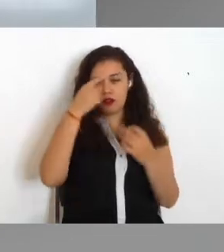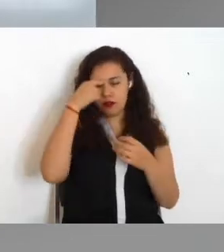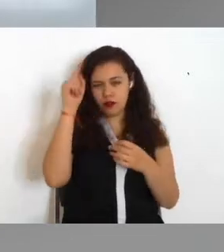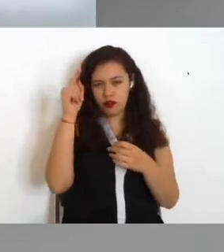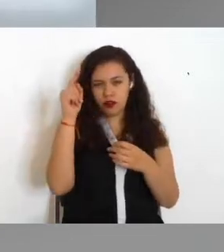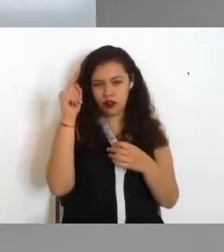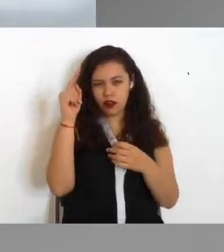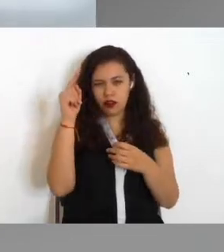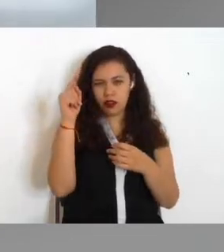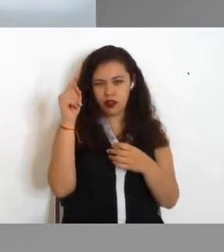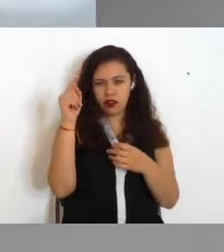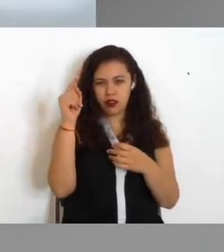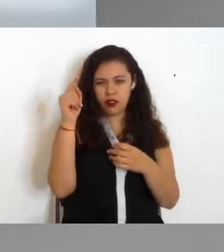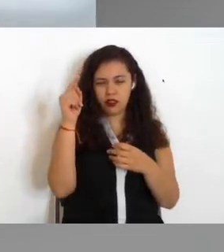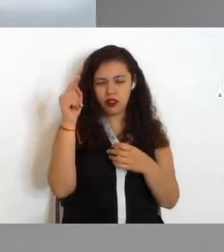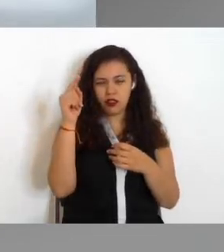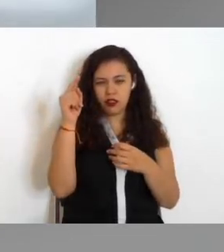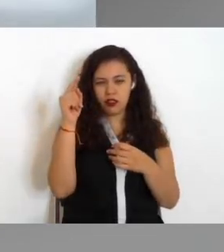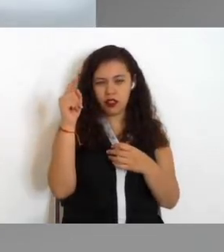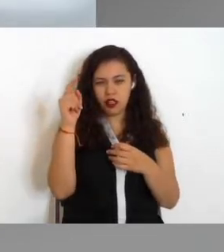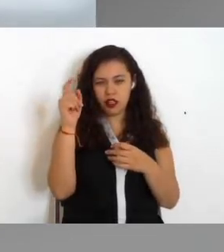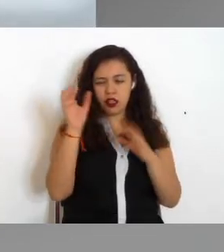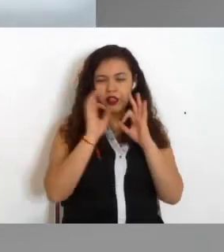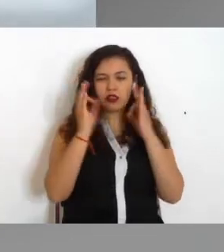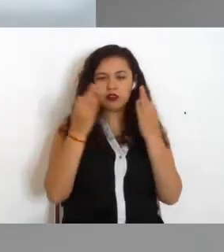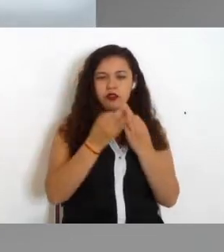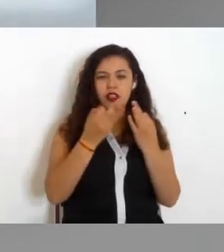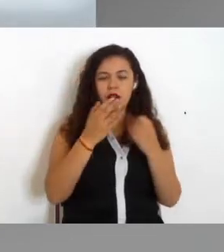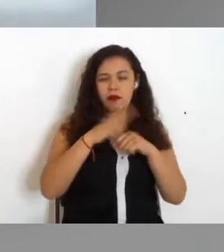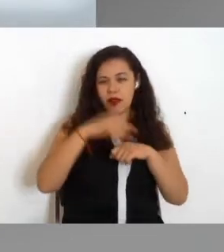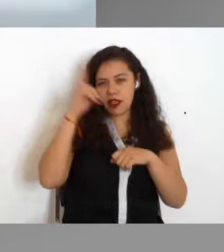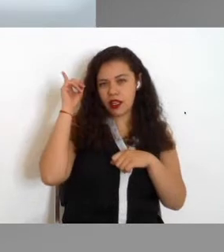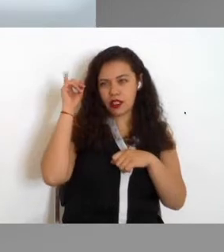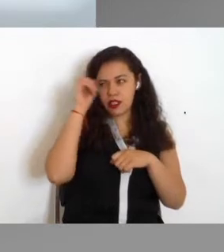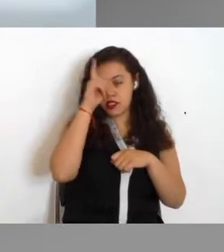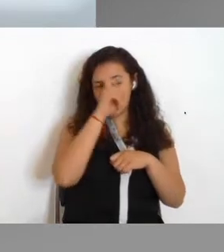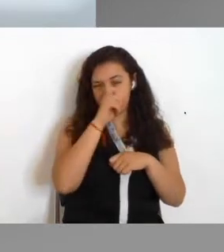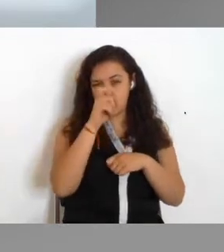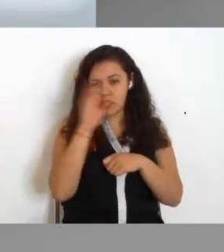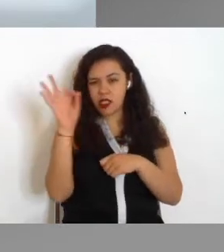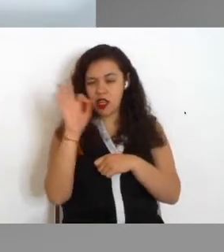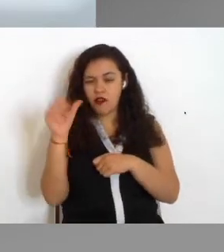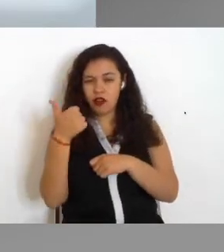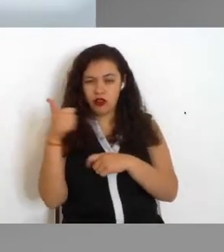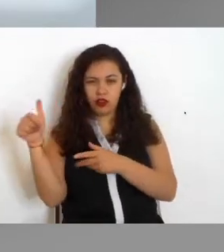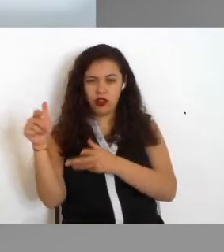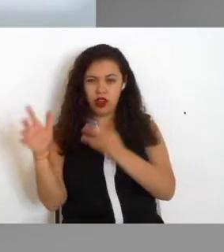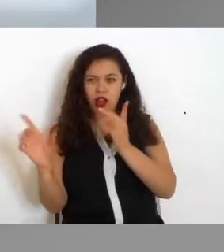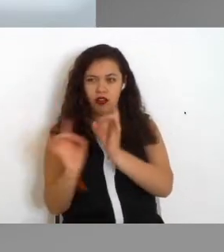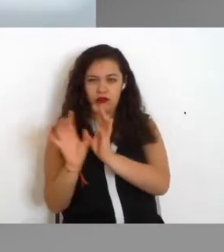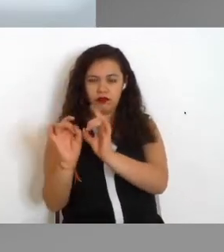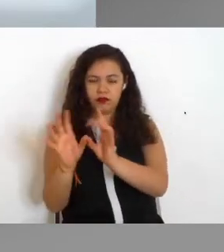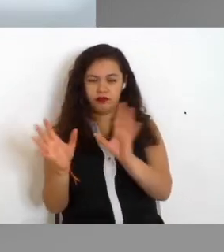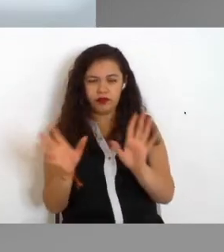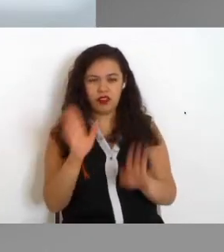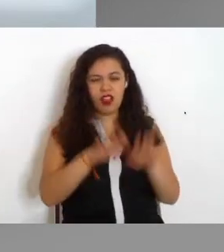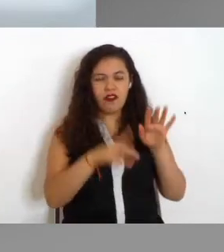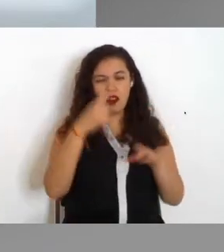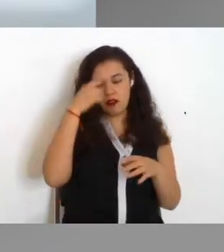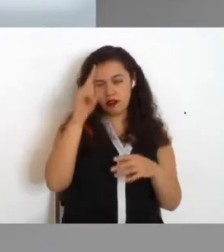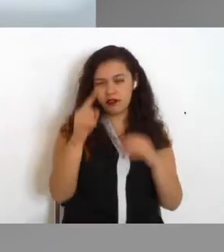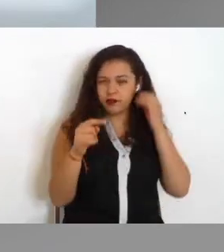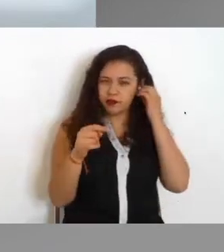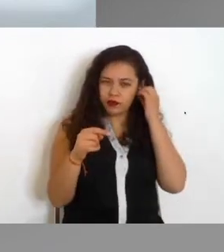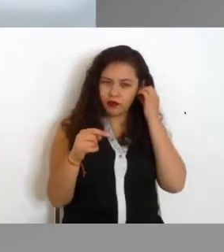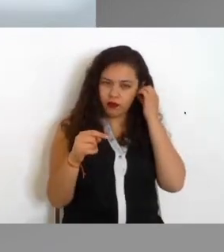otros casos va a ser más complejo, ¿no? Entonces, yo sí siento que una de las tareas